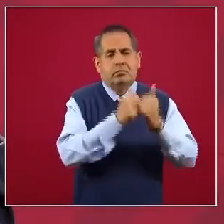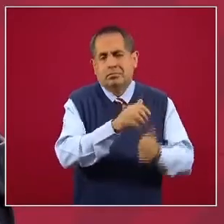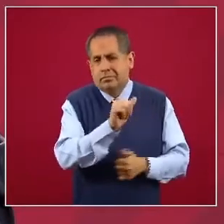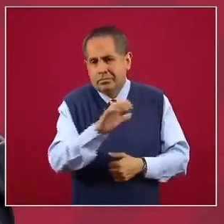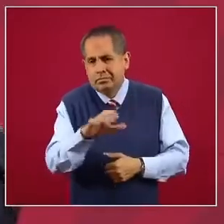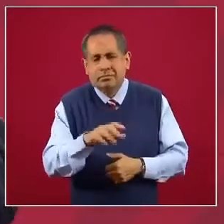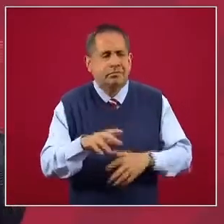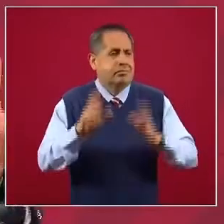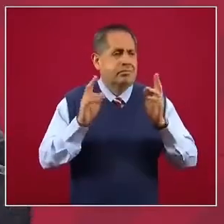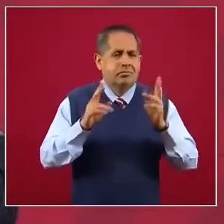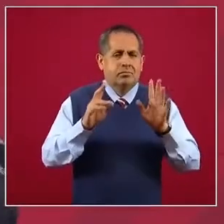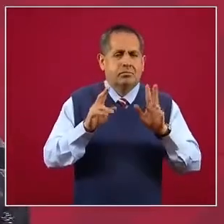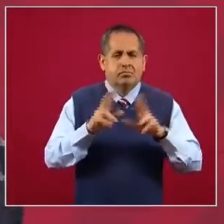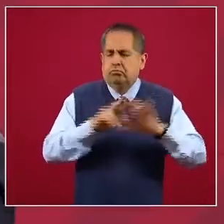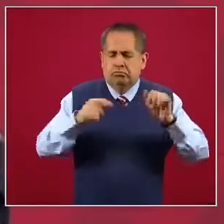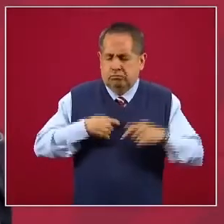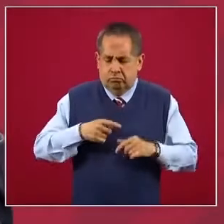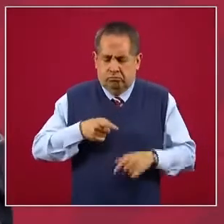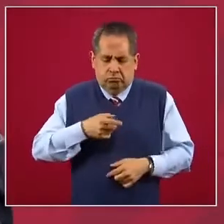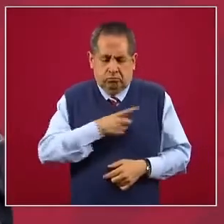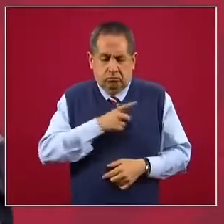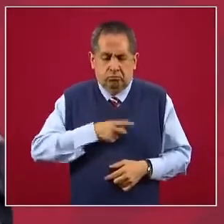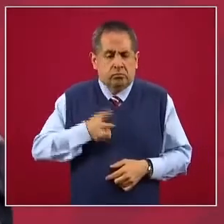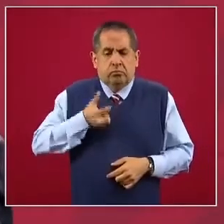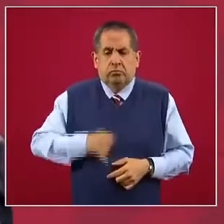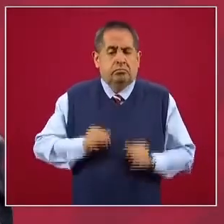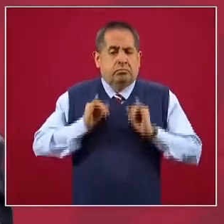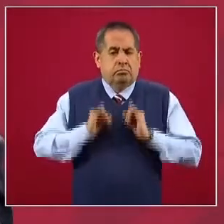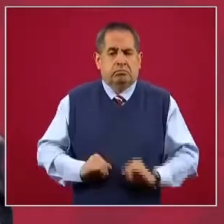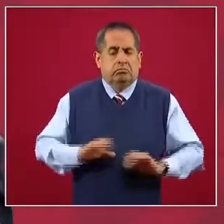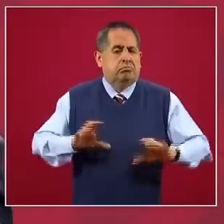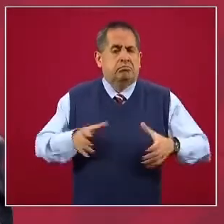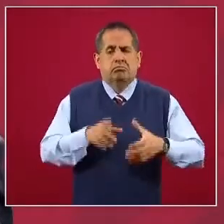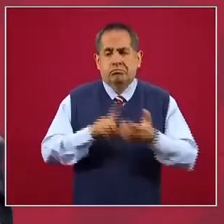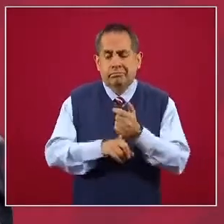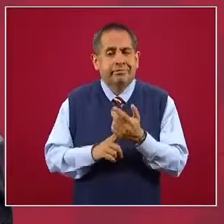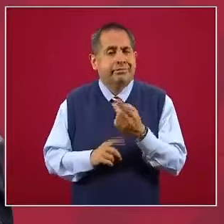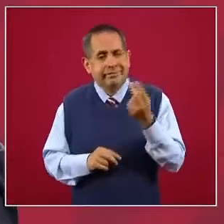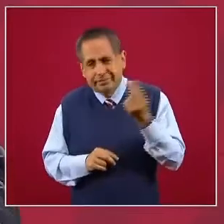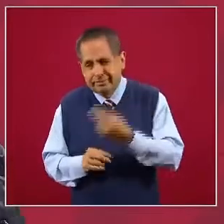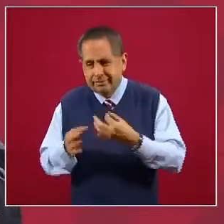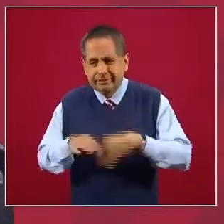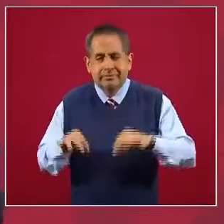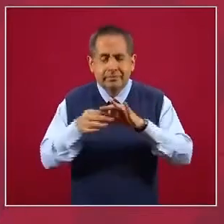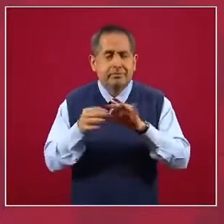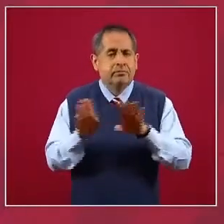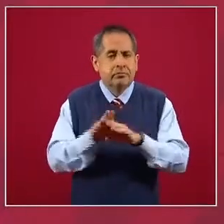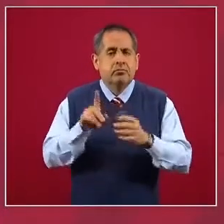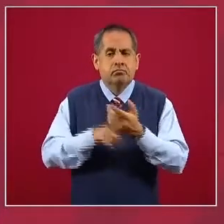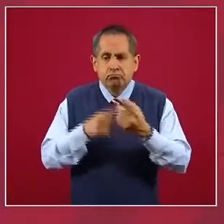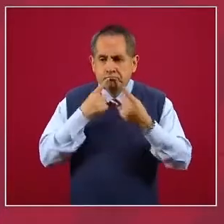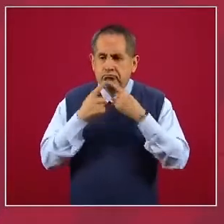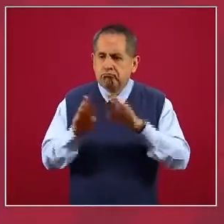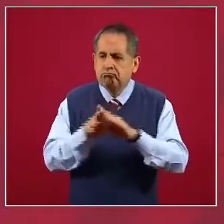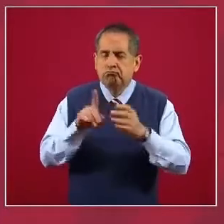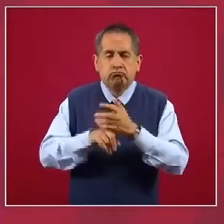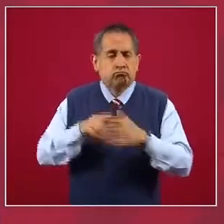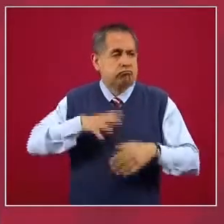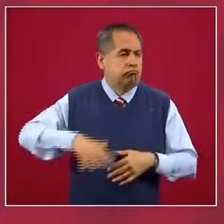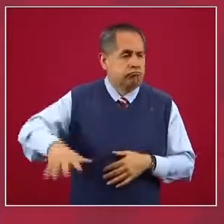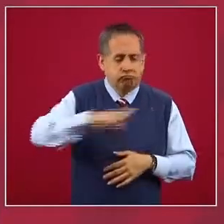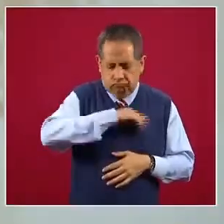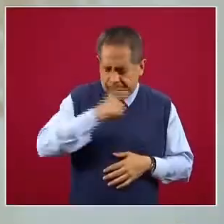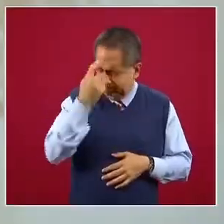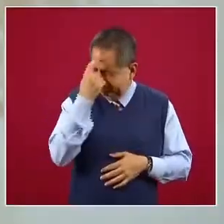organizaciones sociales o ninguna en particular, simplemente somos ciudadanas y ciudadanos. Vamos a ir desarrollando una cultura